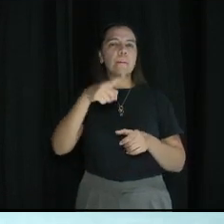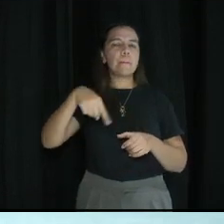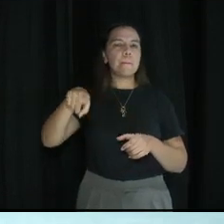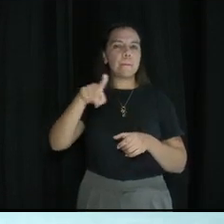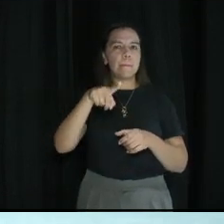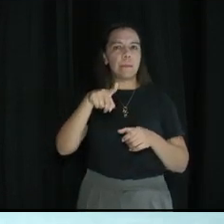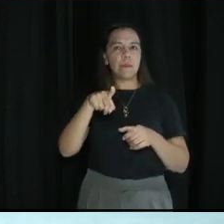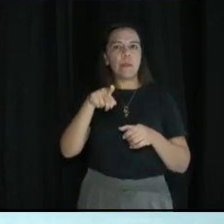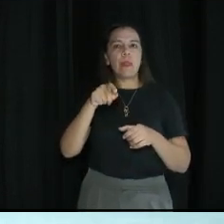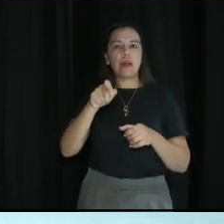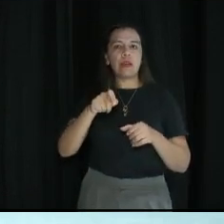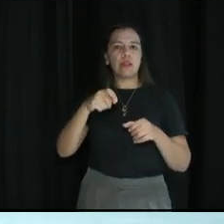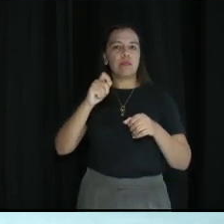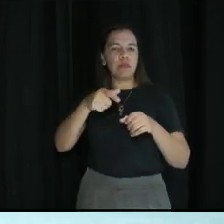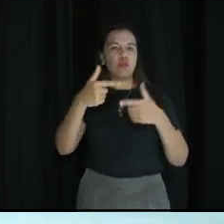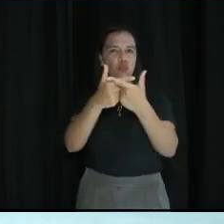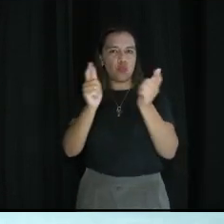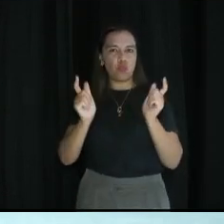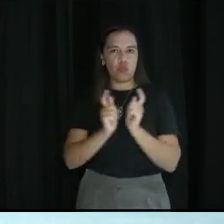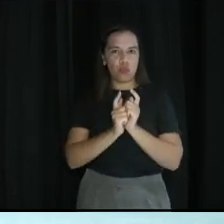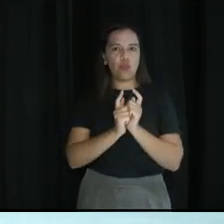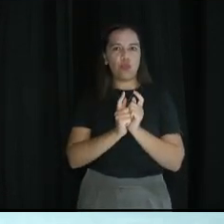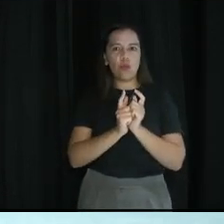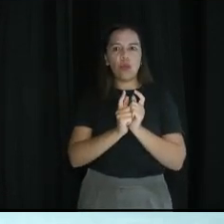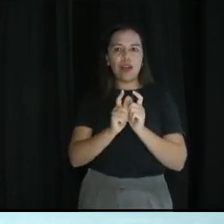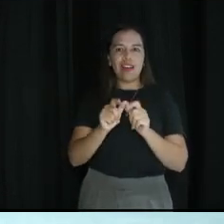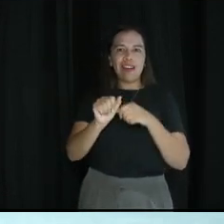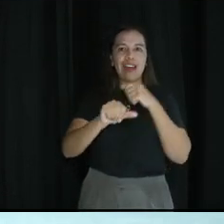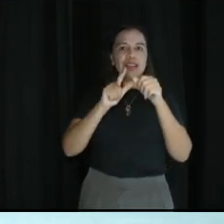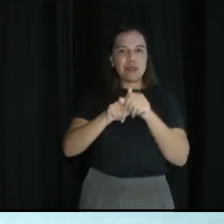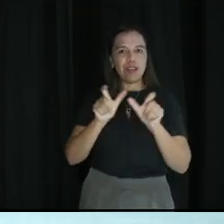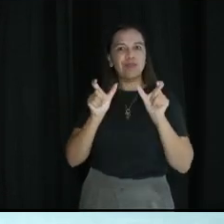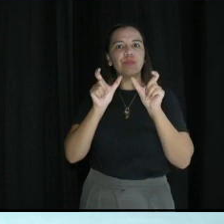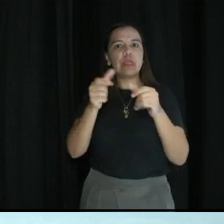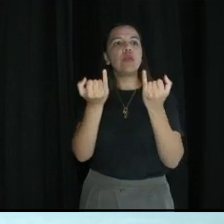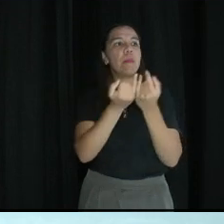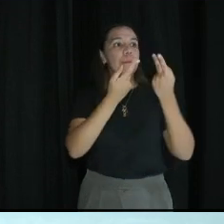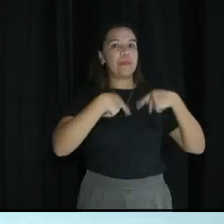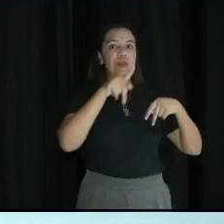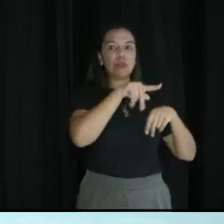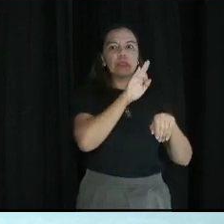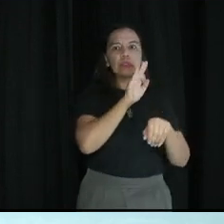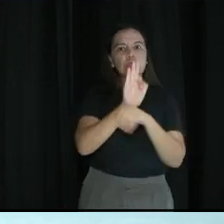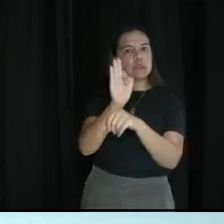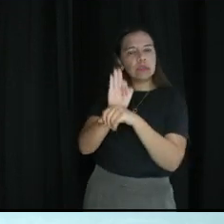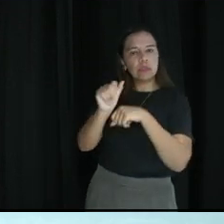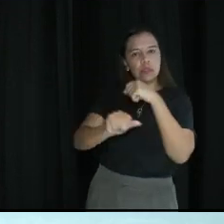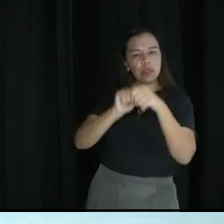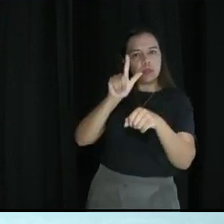del gremio, como son las asociaciones protectoras de animales, como las propias activistas, que